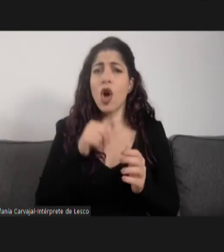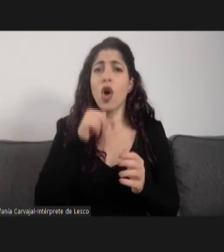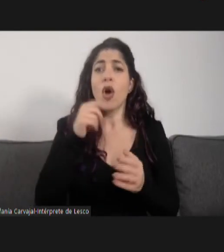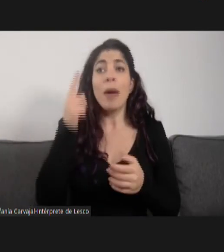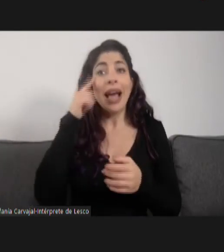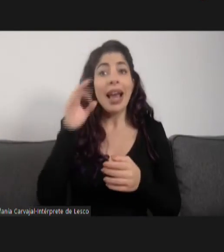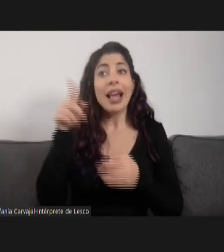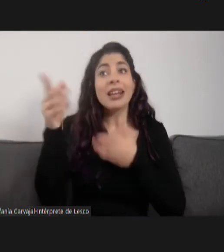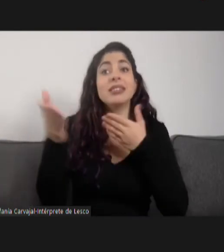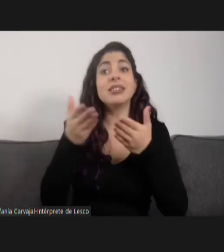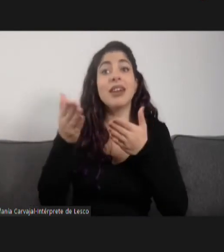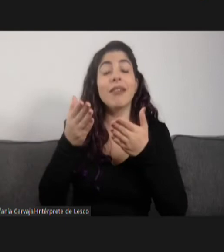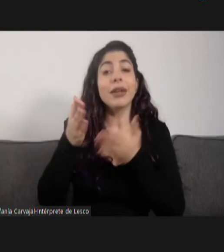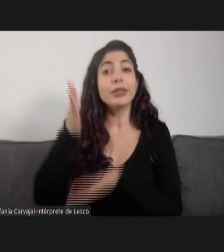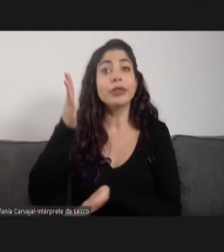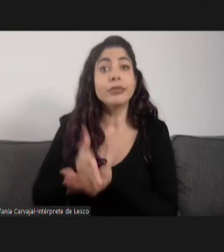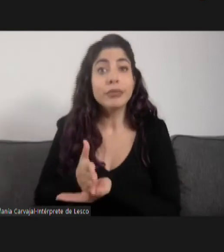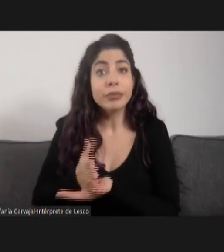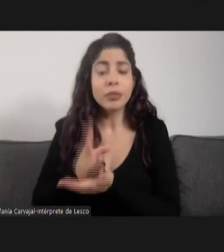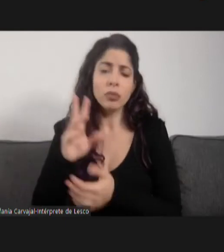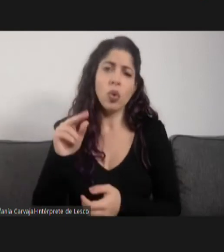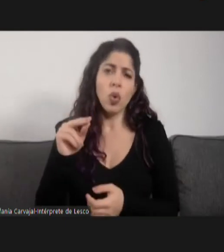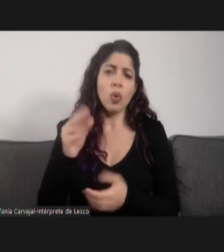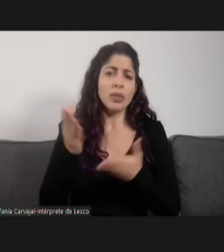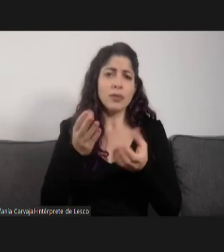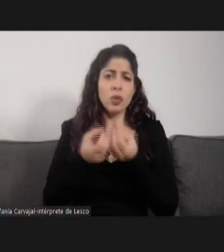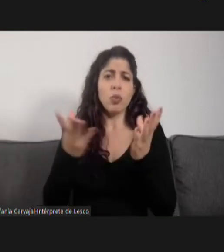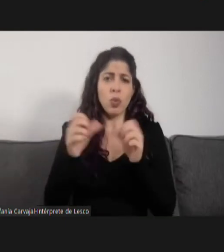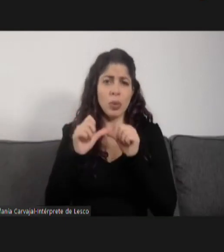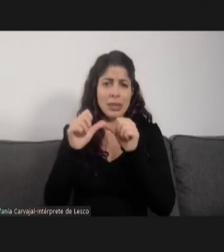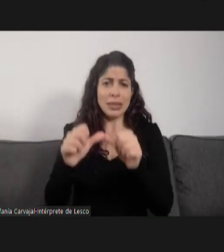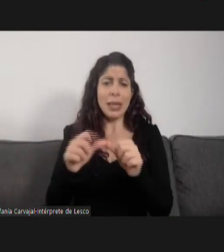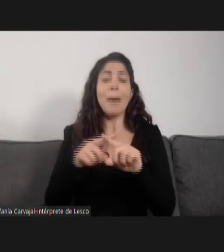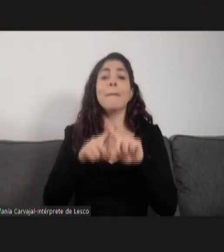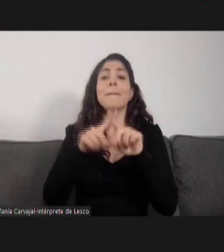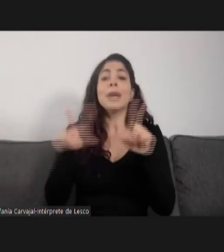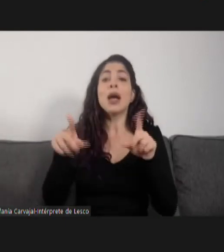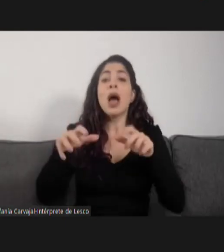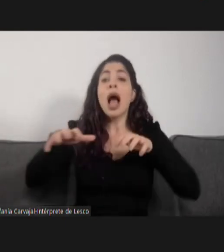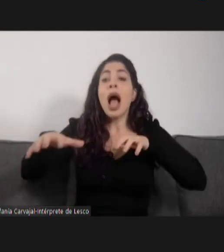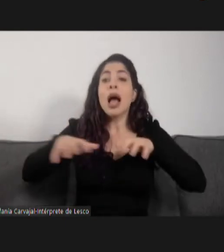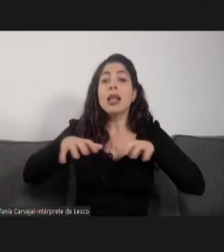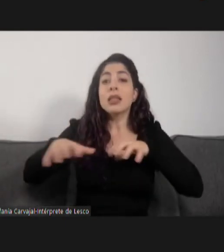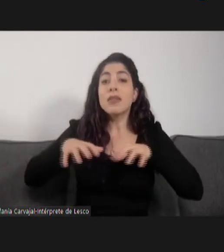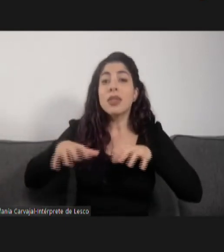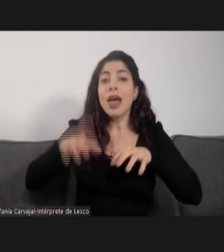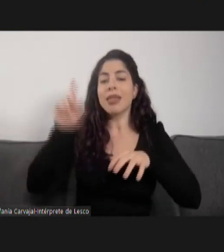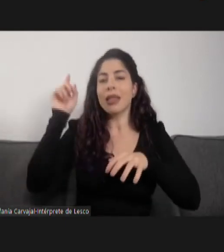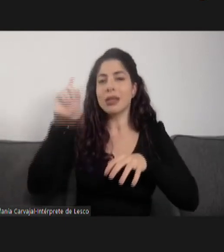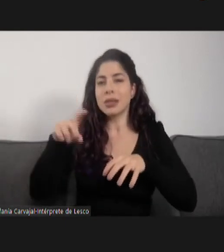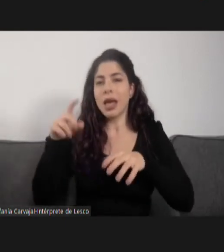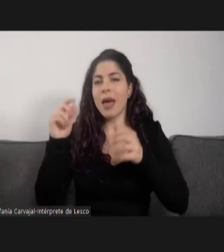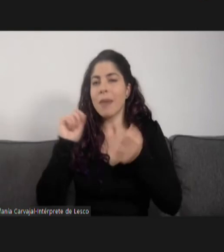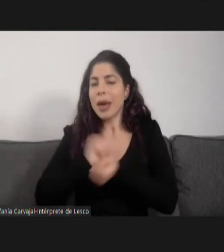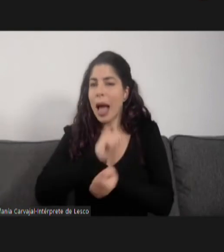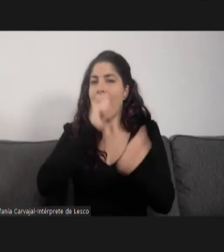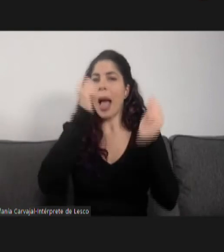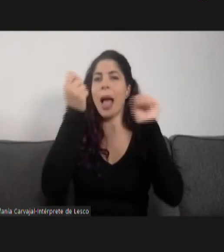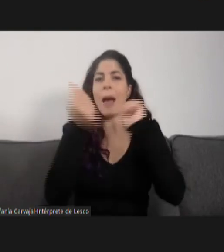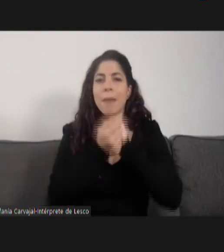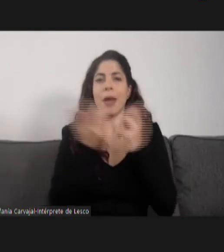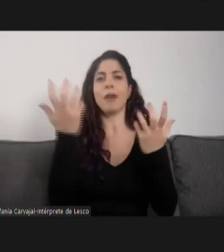de los servicios públicos, pero que todas las actividades se tengan que adecuar al máximo posible a